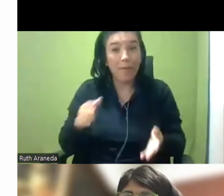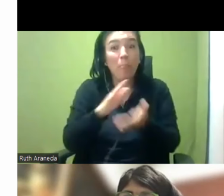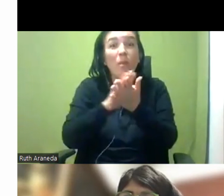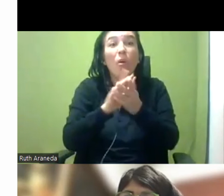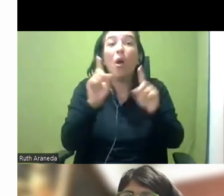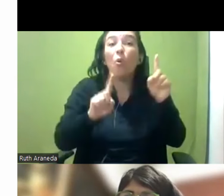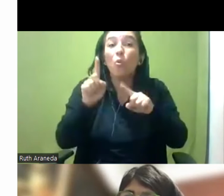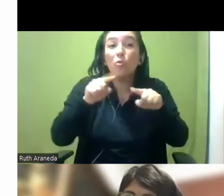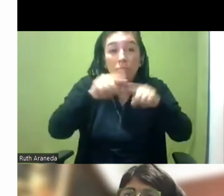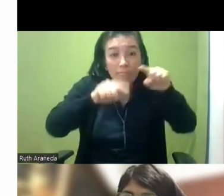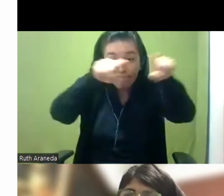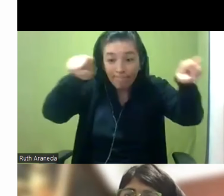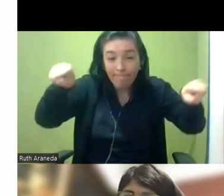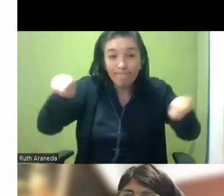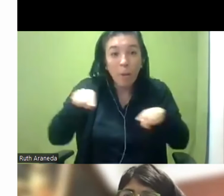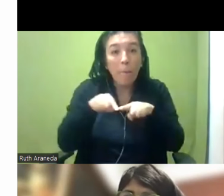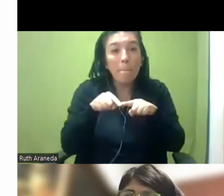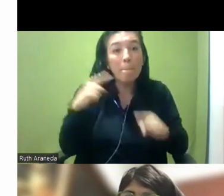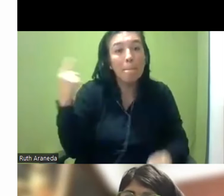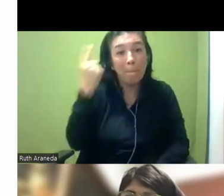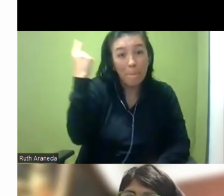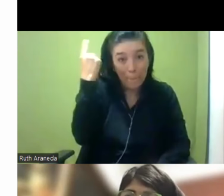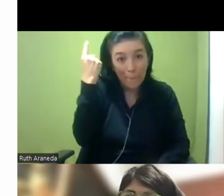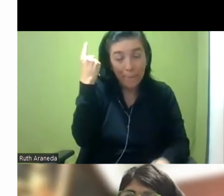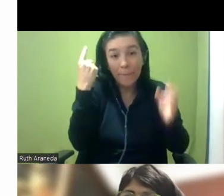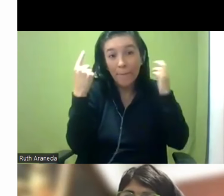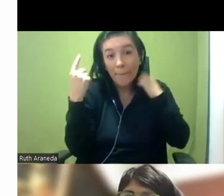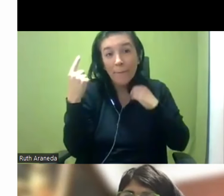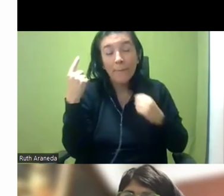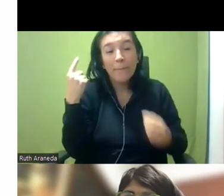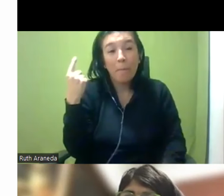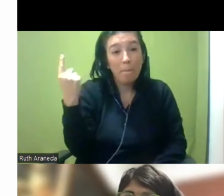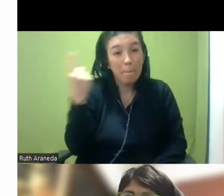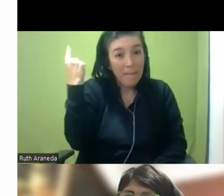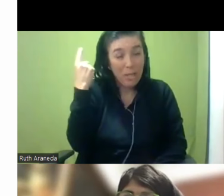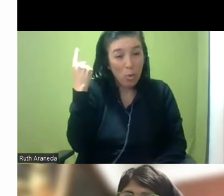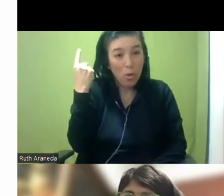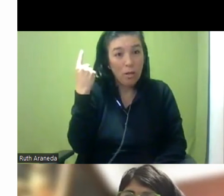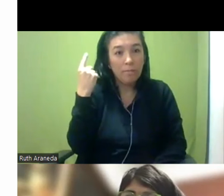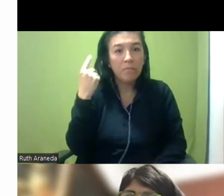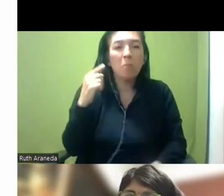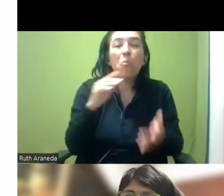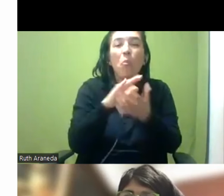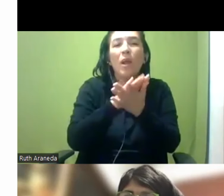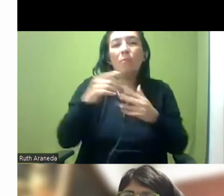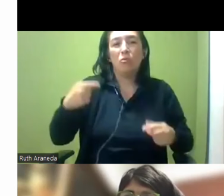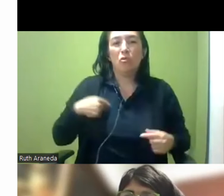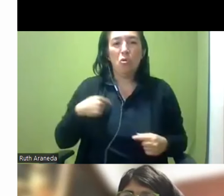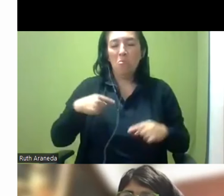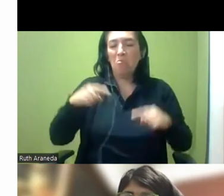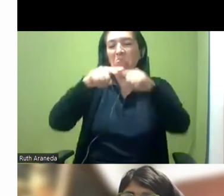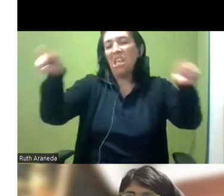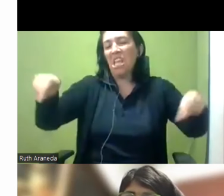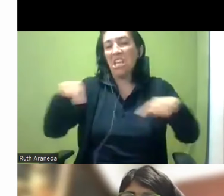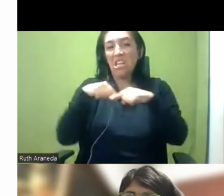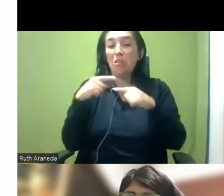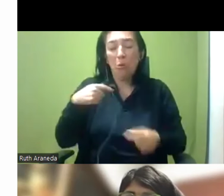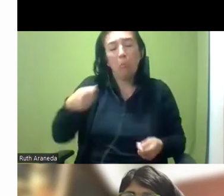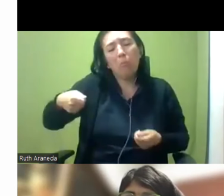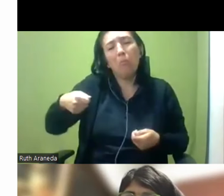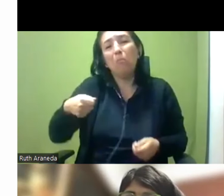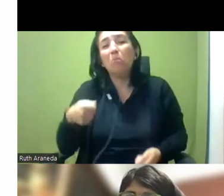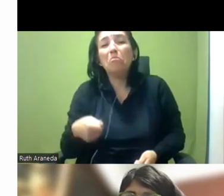particular en predio propio se descubre algo, las instrucciones